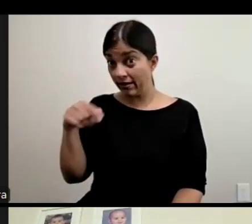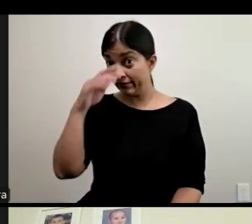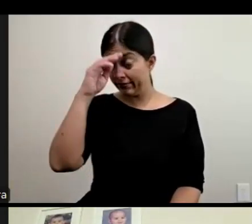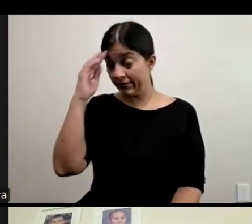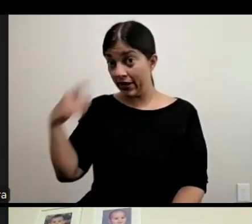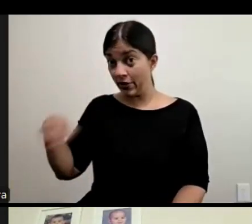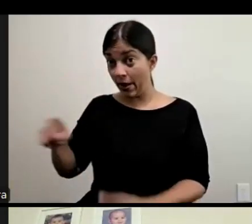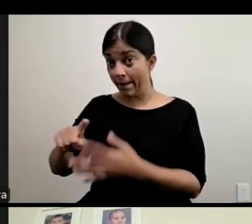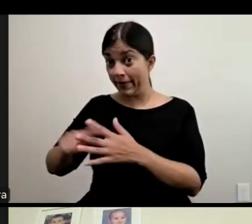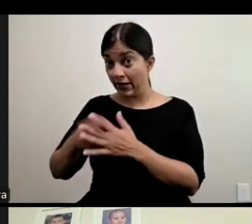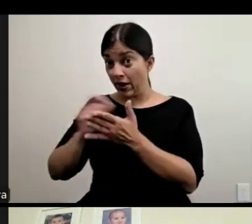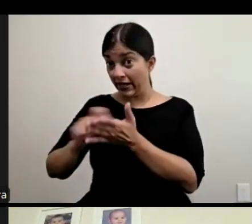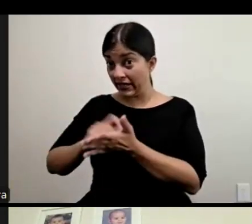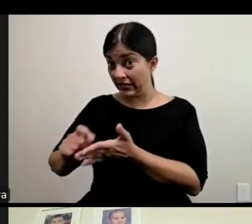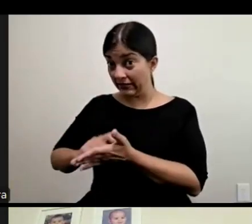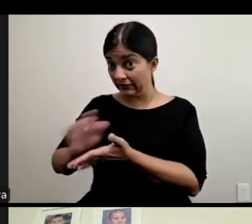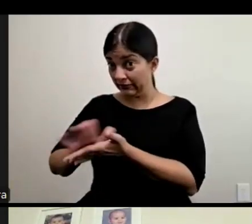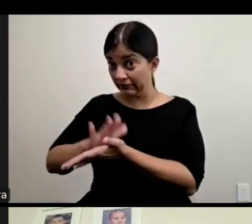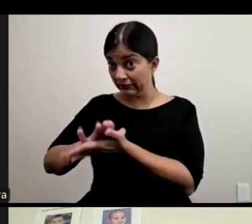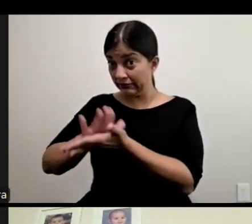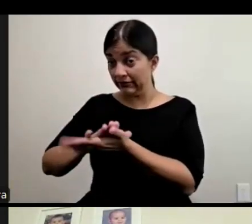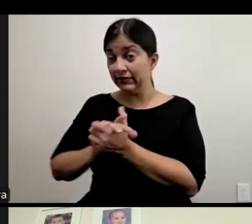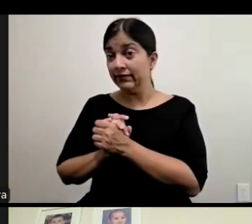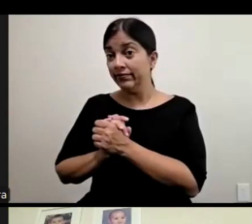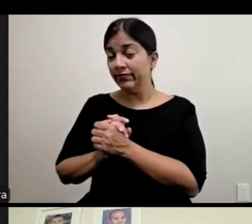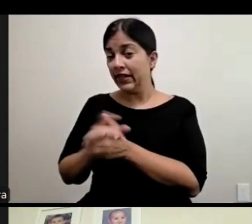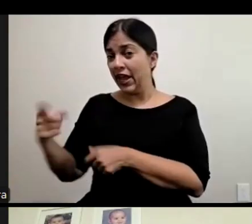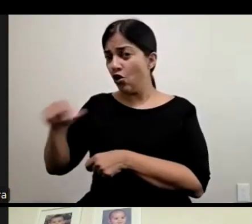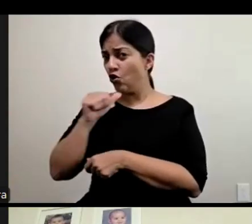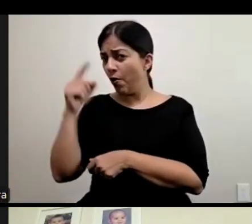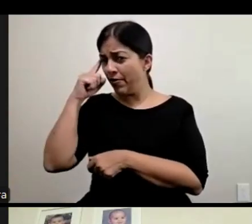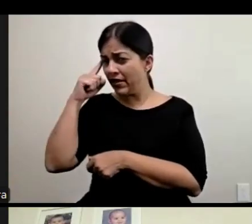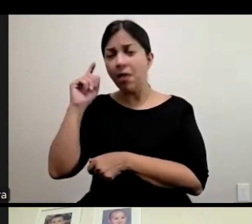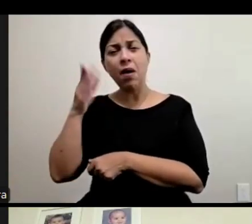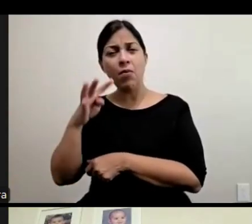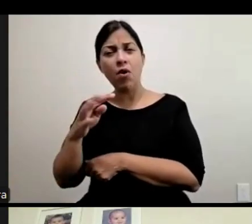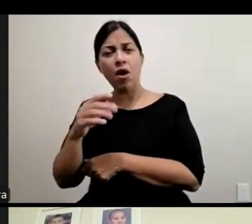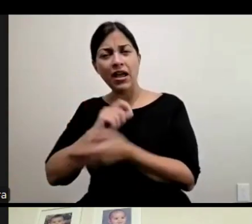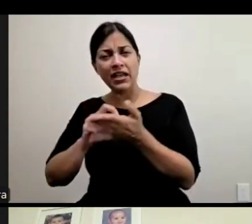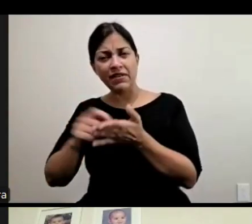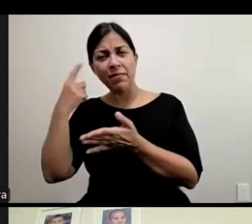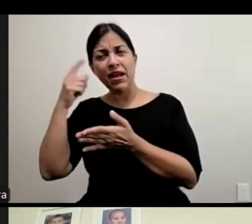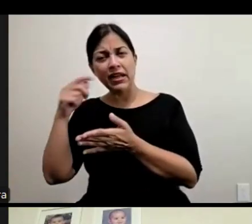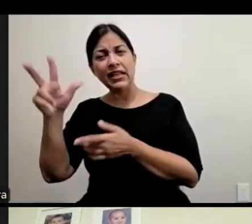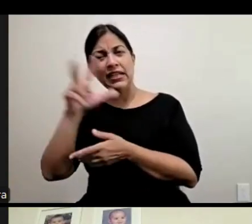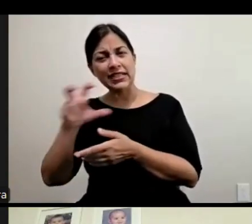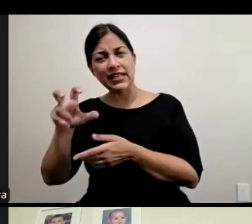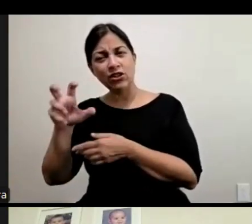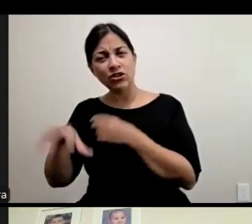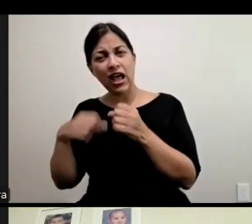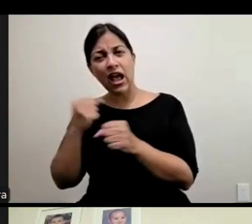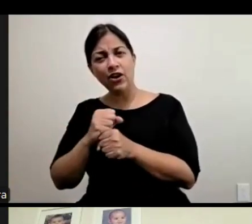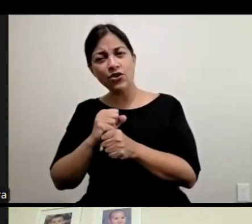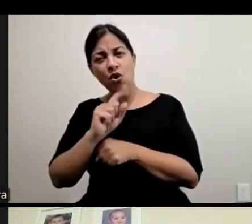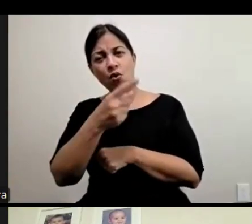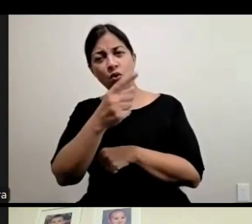todos estos tratados, ellos no están pensando como que vamos a escribir esto porque dentro de 300 años va a venir un jíbaro de Corozal a